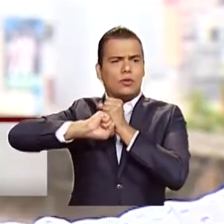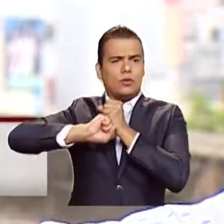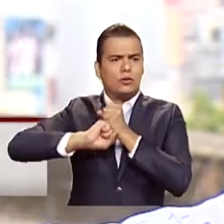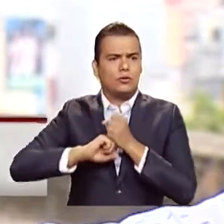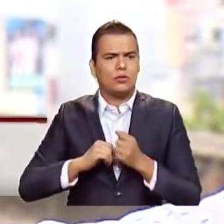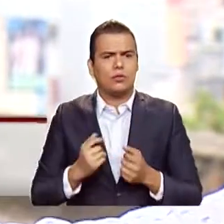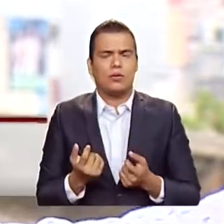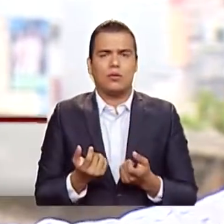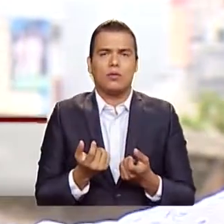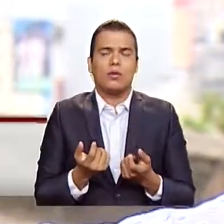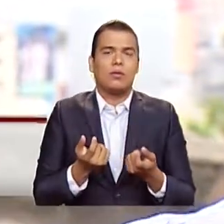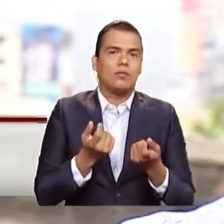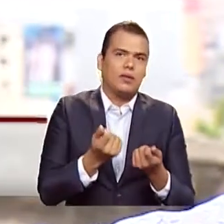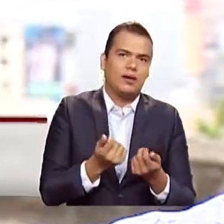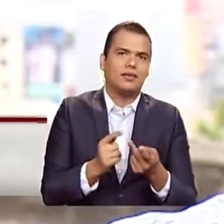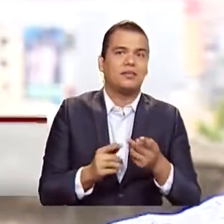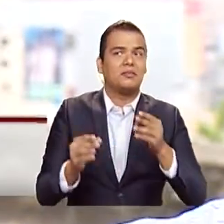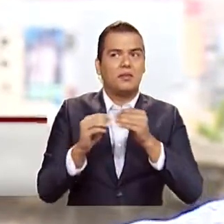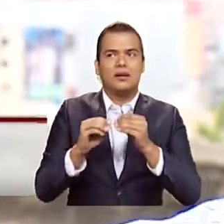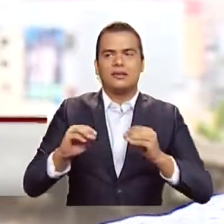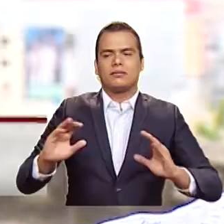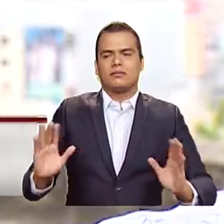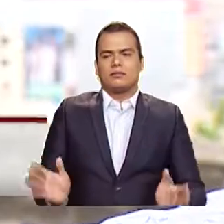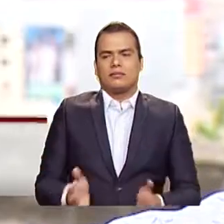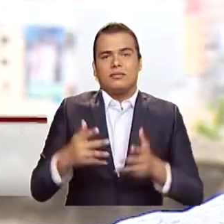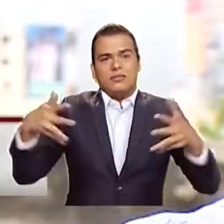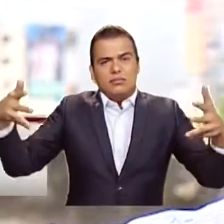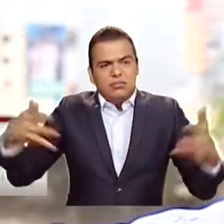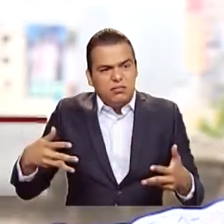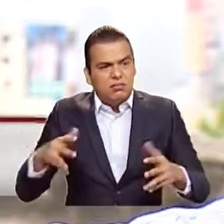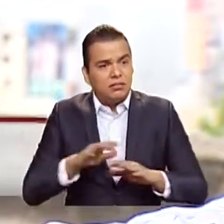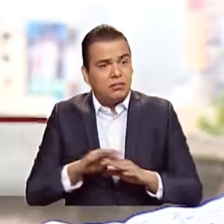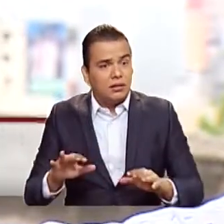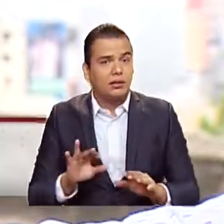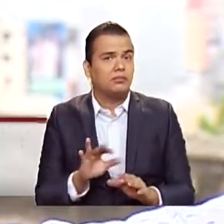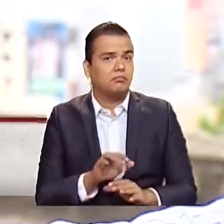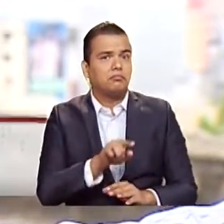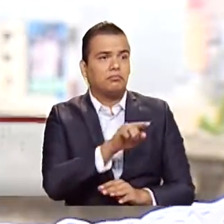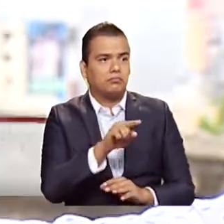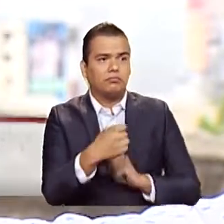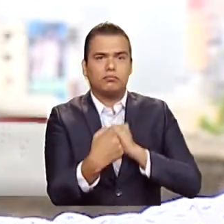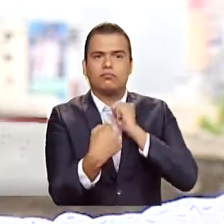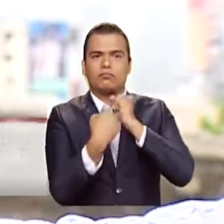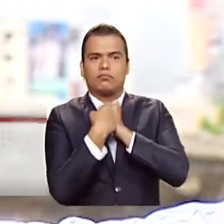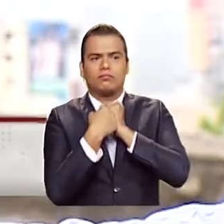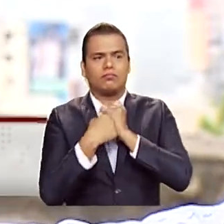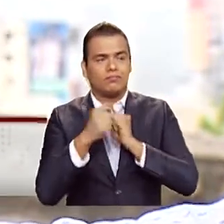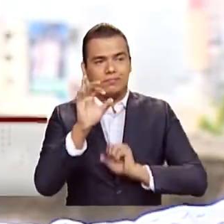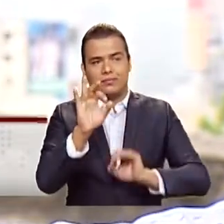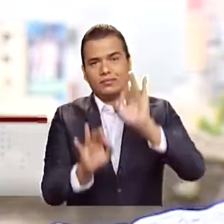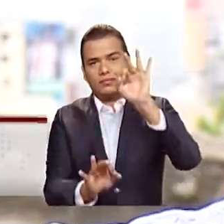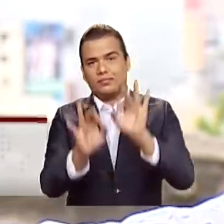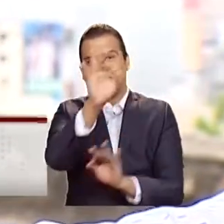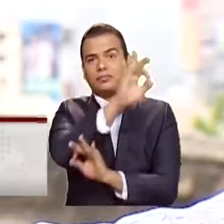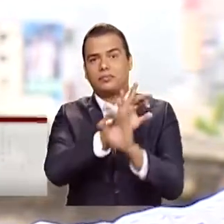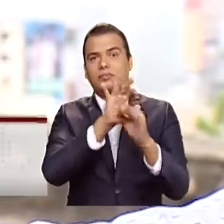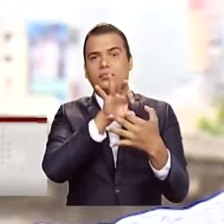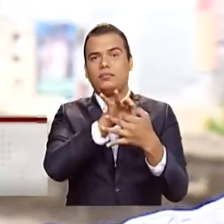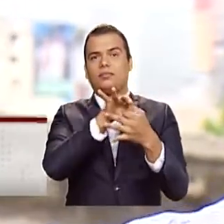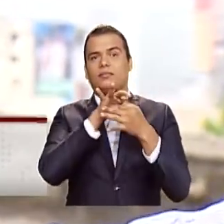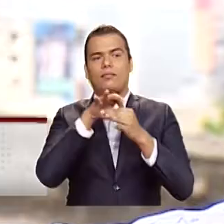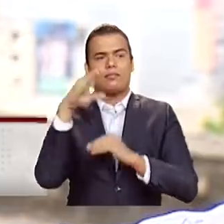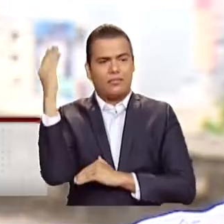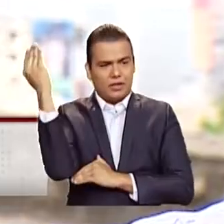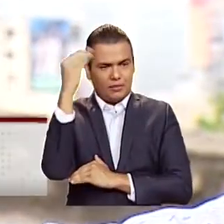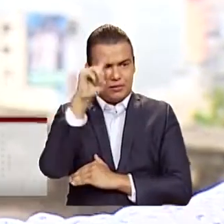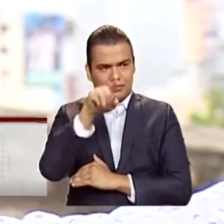como emocionalmente en la película, y por eso digamos encontramos socios ideales en Telepacífico, que es uno de los coproductores de la película,